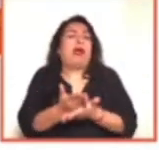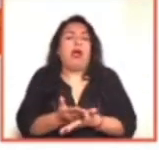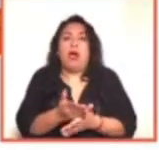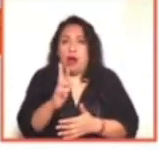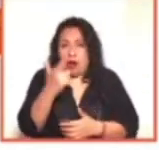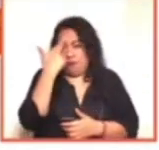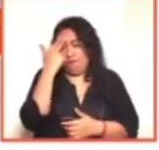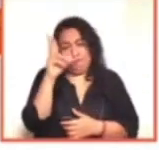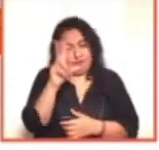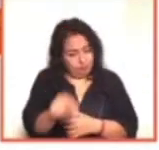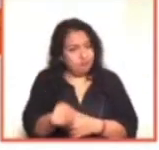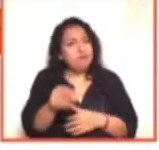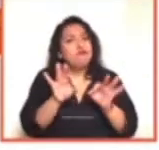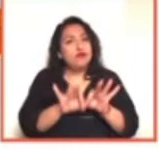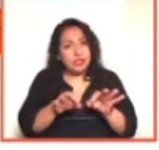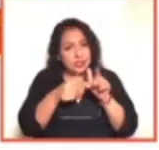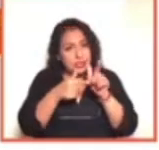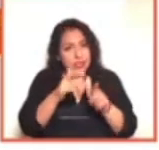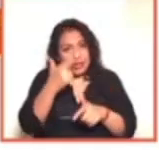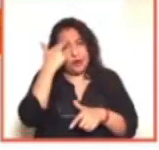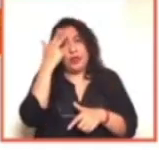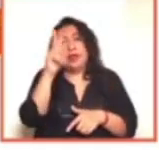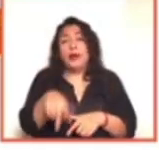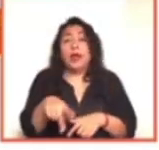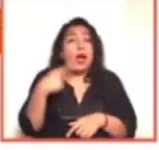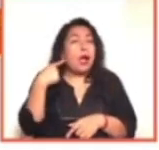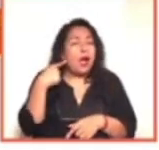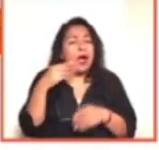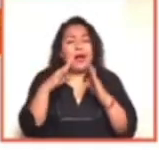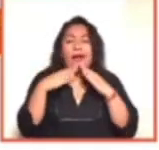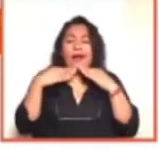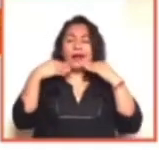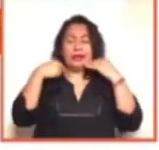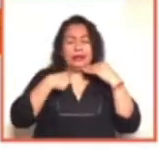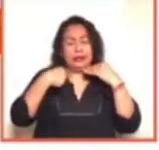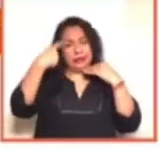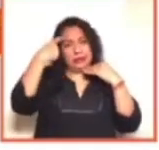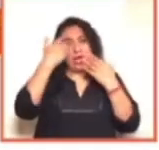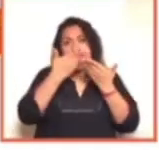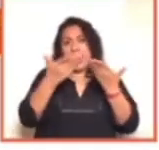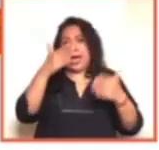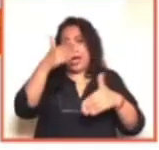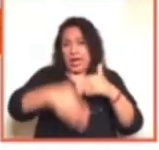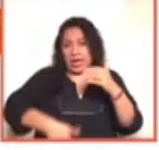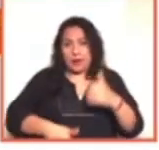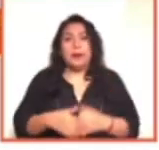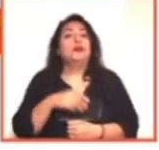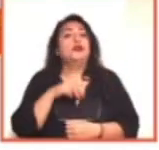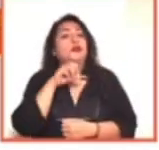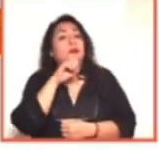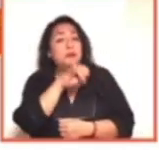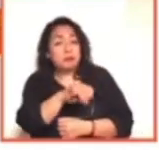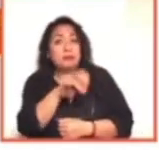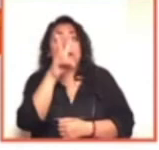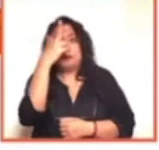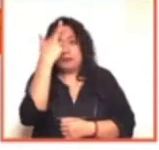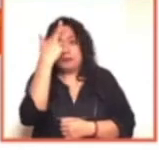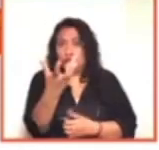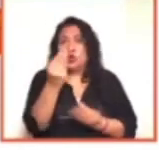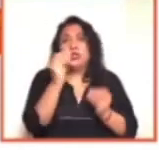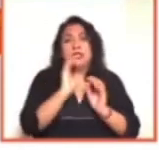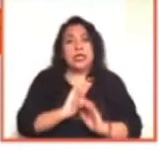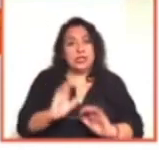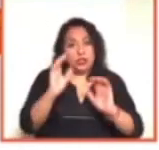sus grandes obras, que nos dejan con una sonrisa y una profunda reflexión, y con esto nos vamos. Así es, y bueno, muchas canciones de él